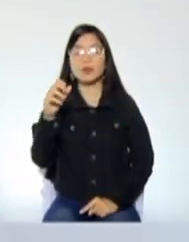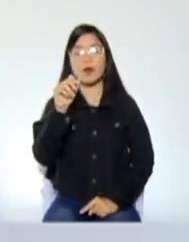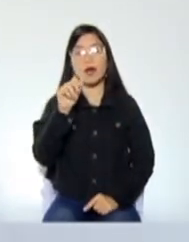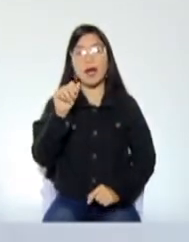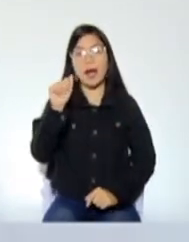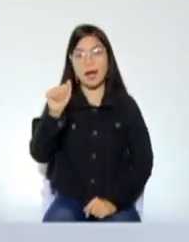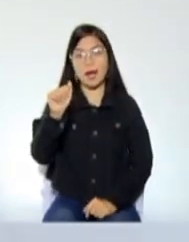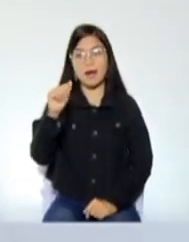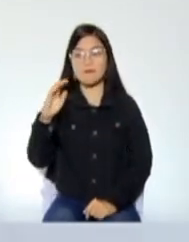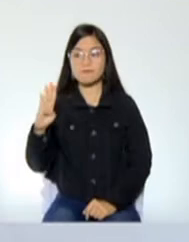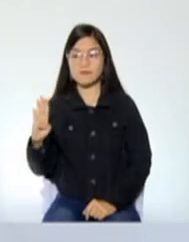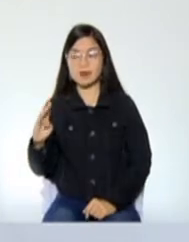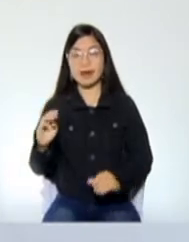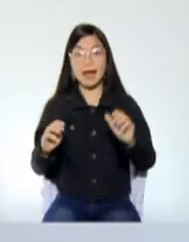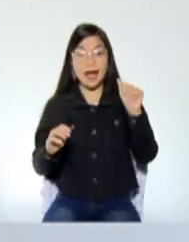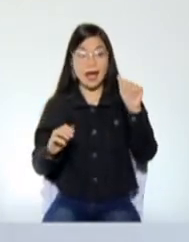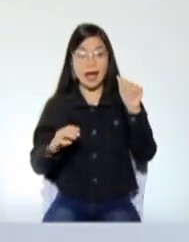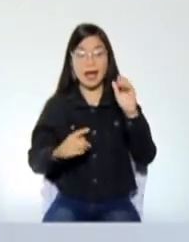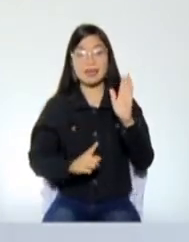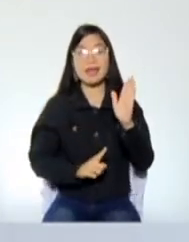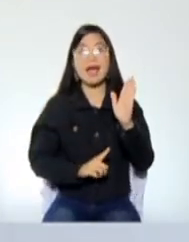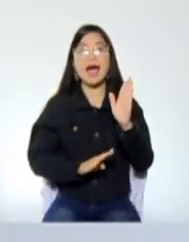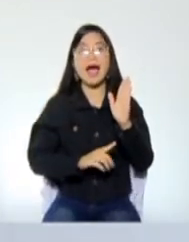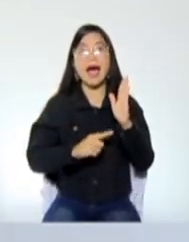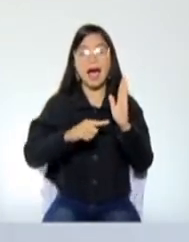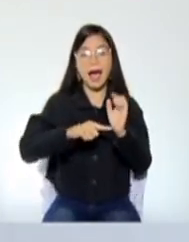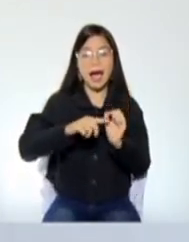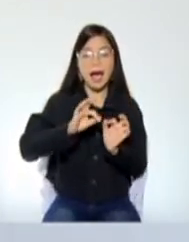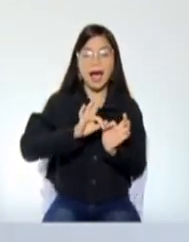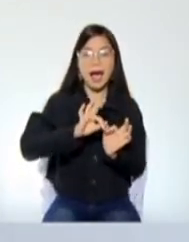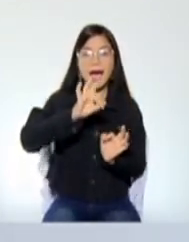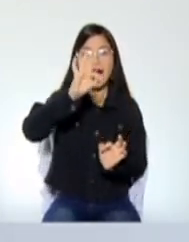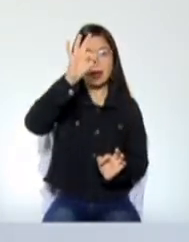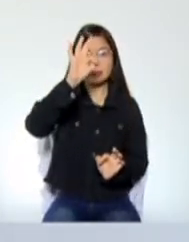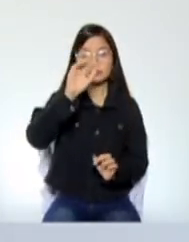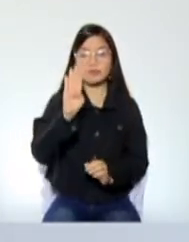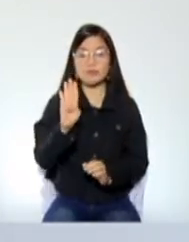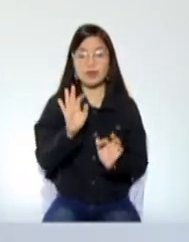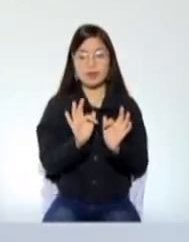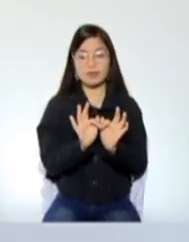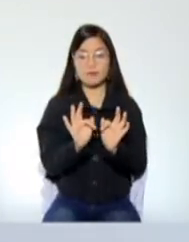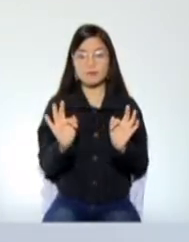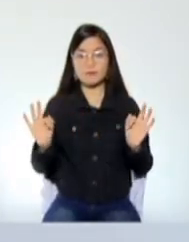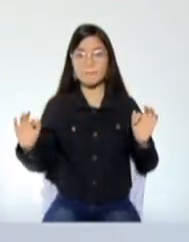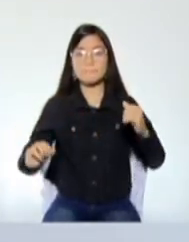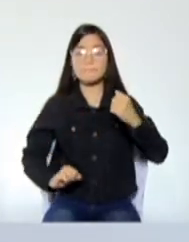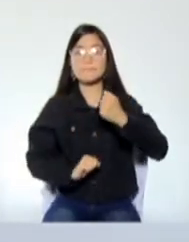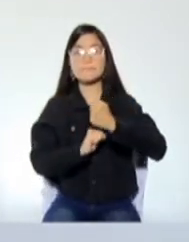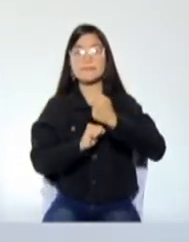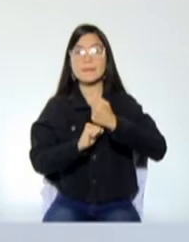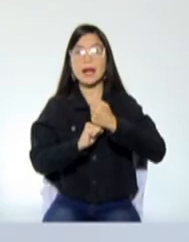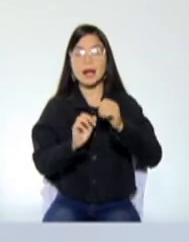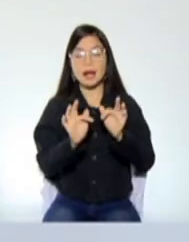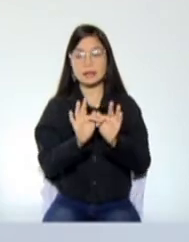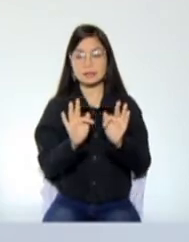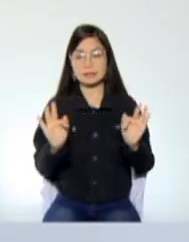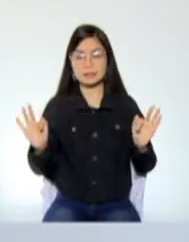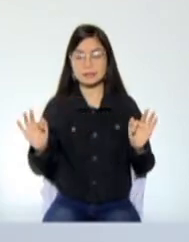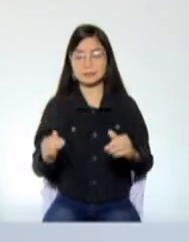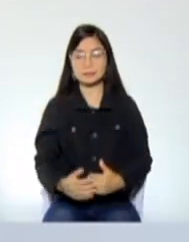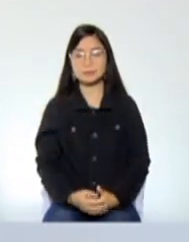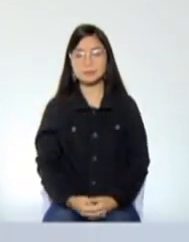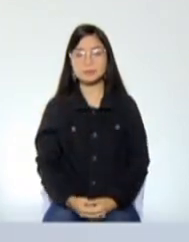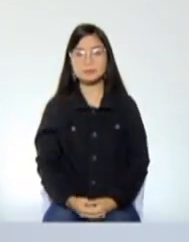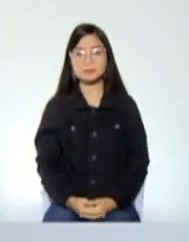altura, B de base. Pero ese lado, que es más largo, que une a esos dos catetos, es lo